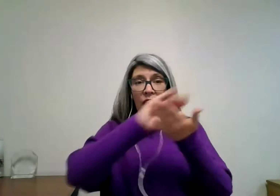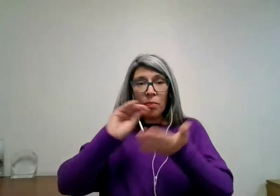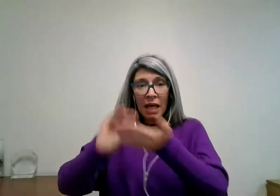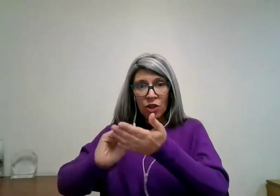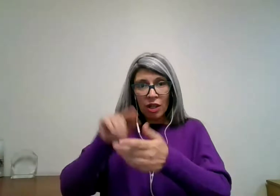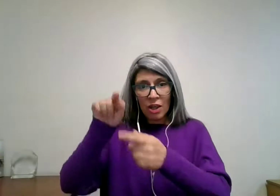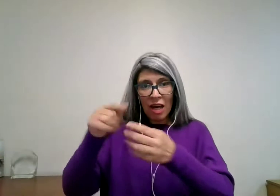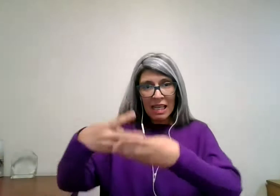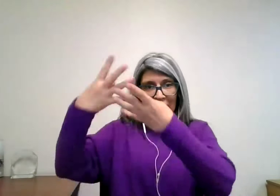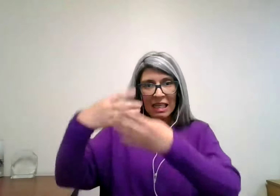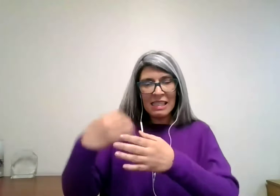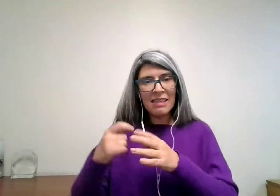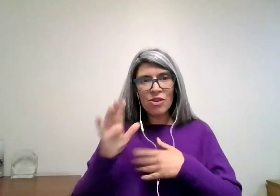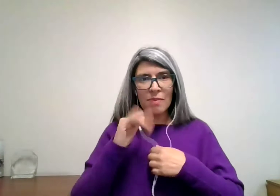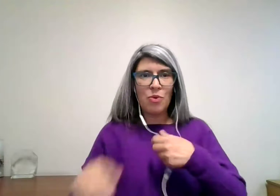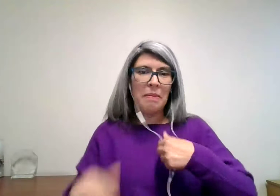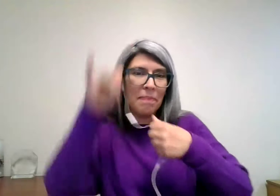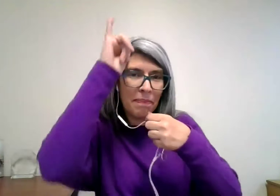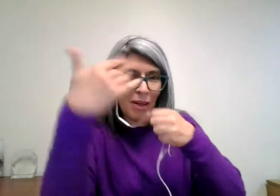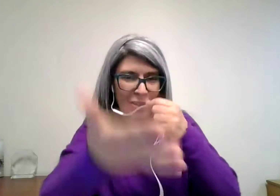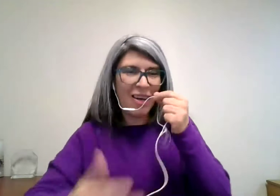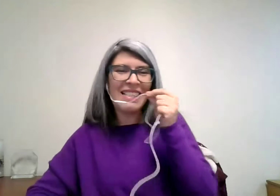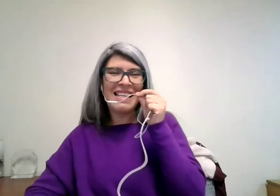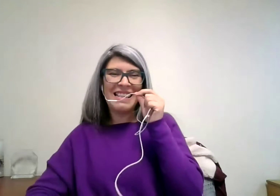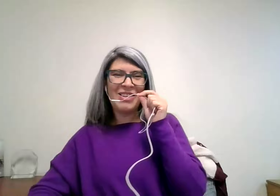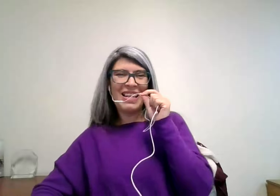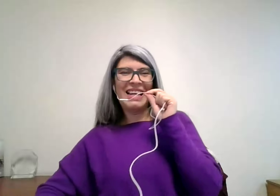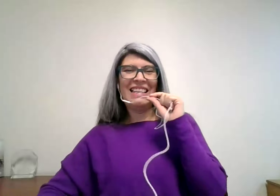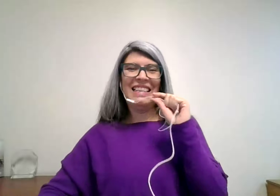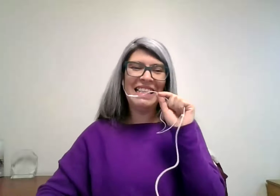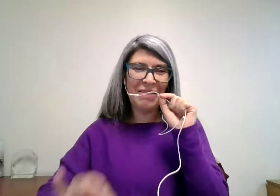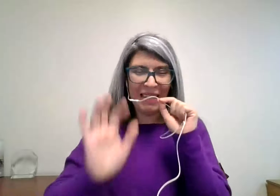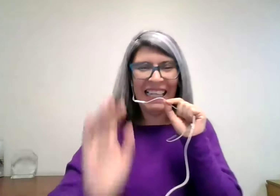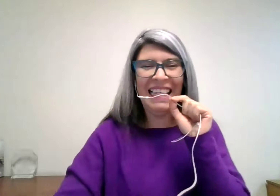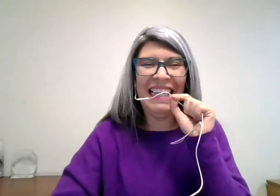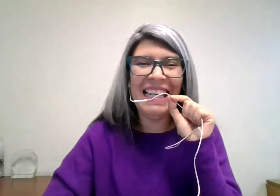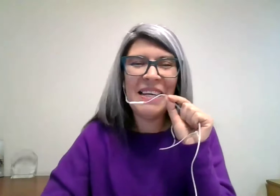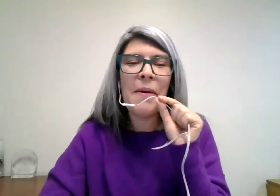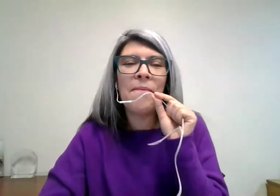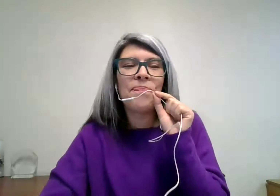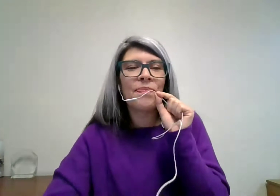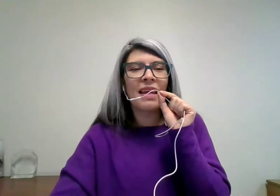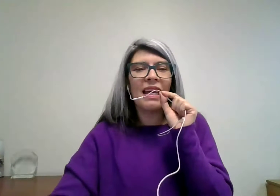Vamos a copiar el correo ahí en el chat, no se preocupen. Perdón, ahora sí dejo a la intérprete.